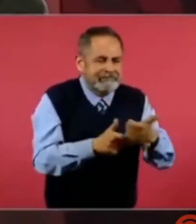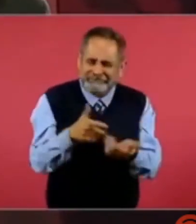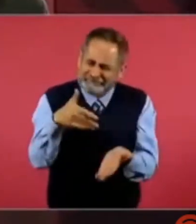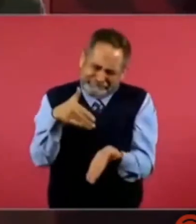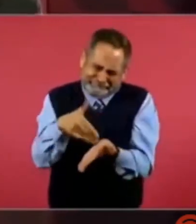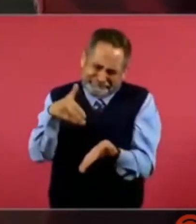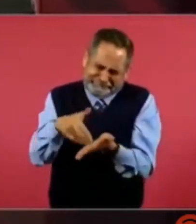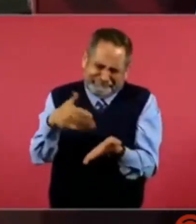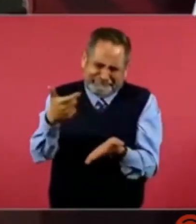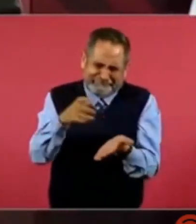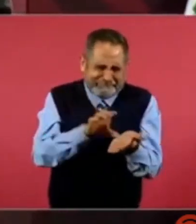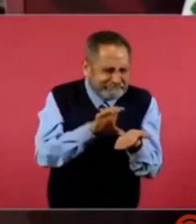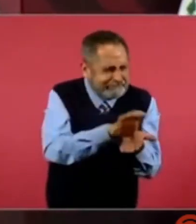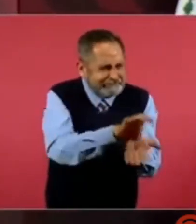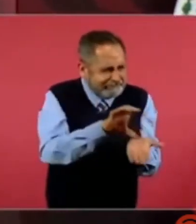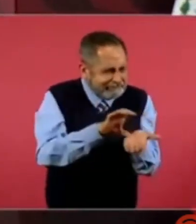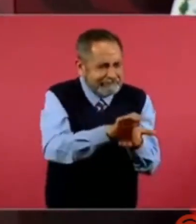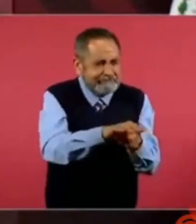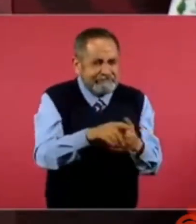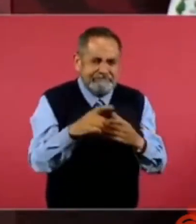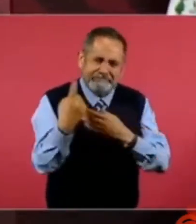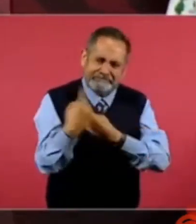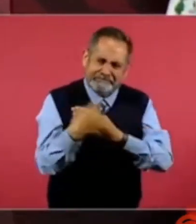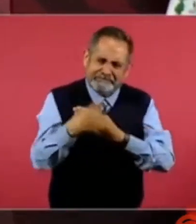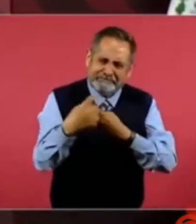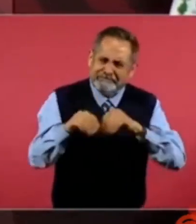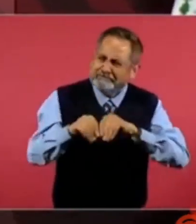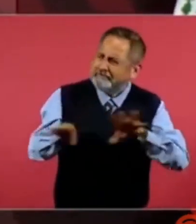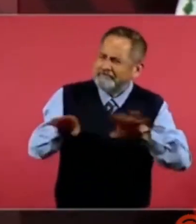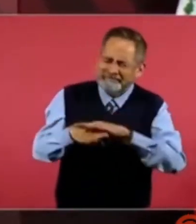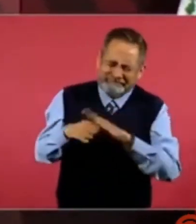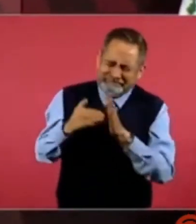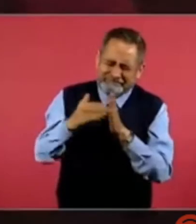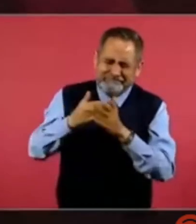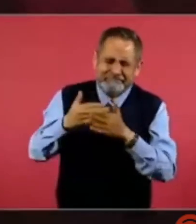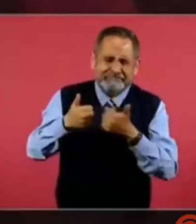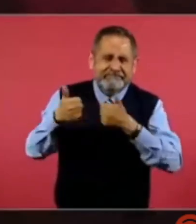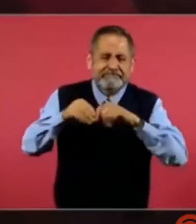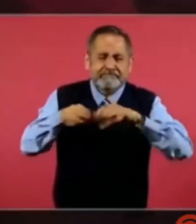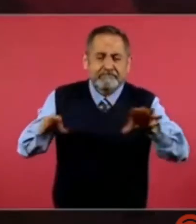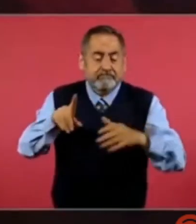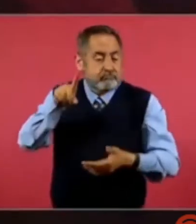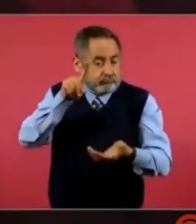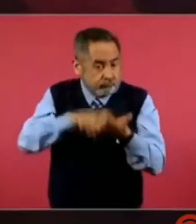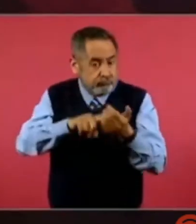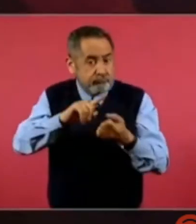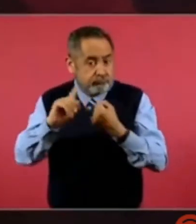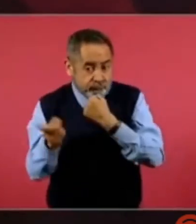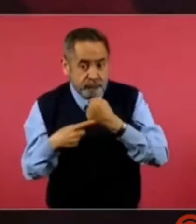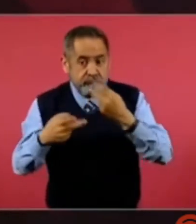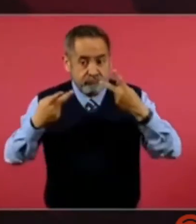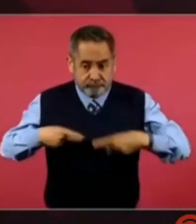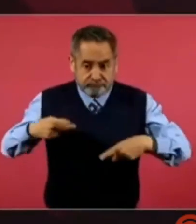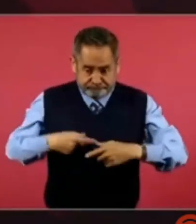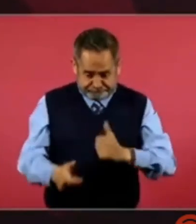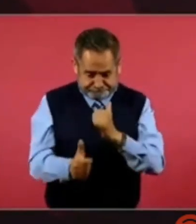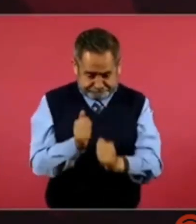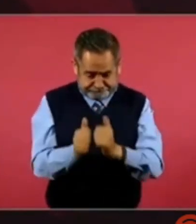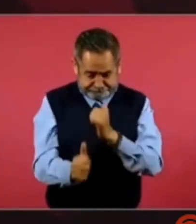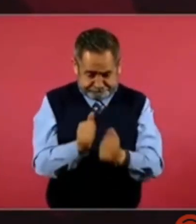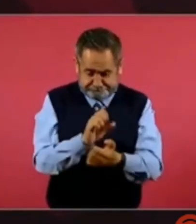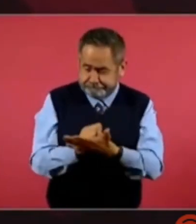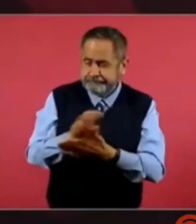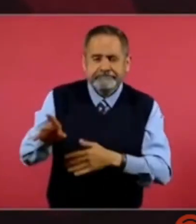millones de mensajes, nada más que no son de personas. Ya todo